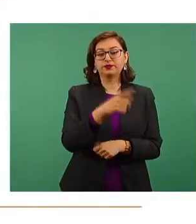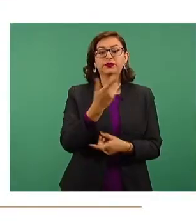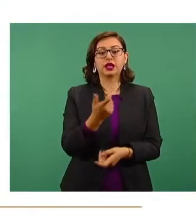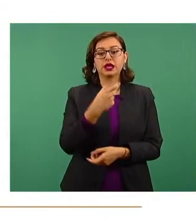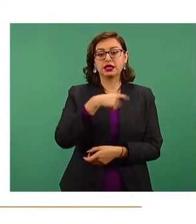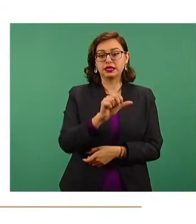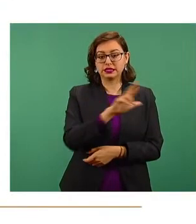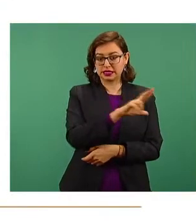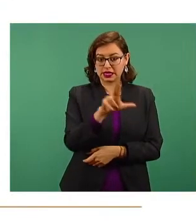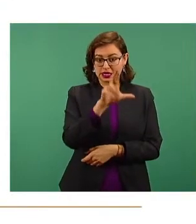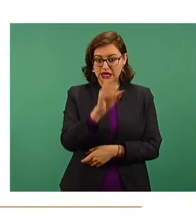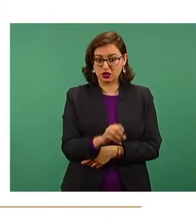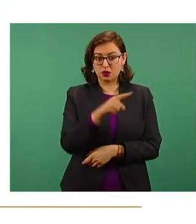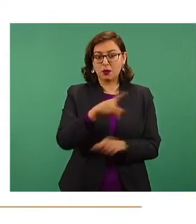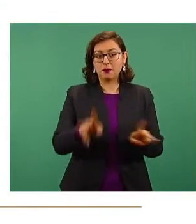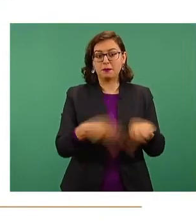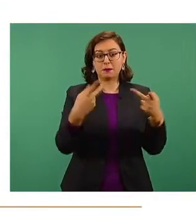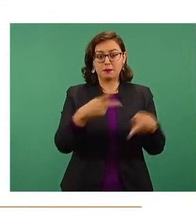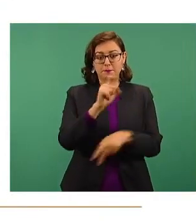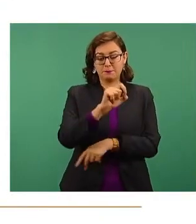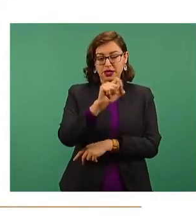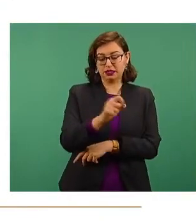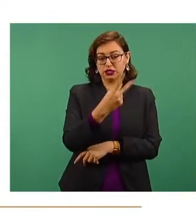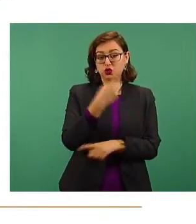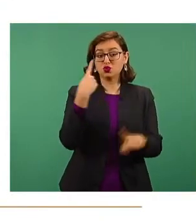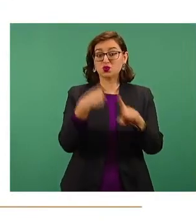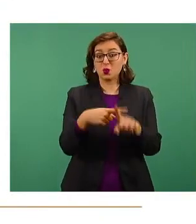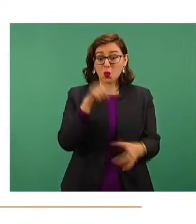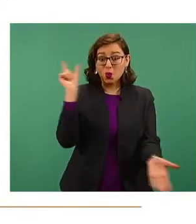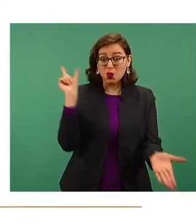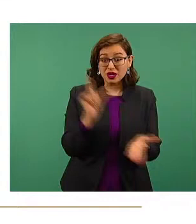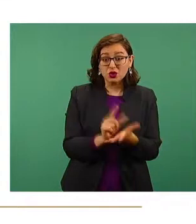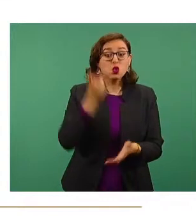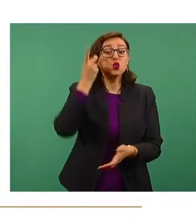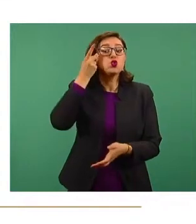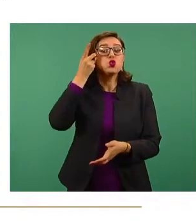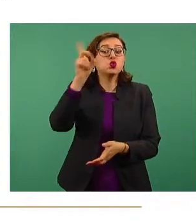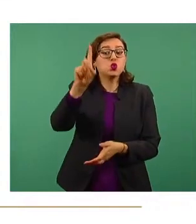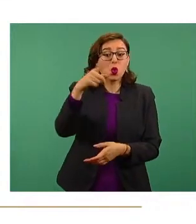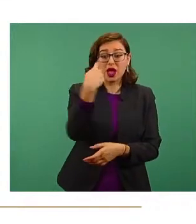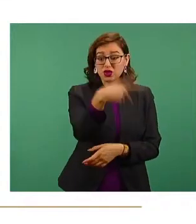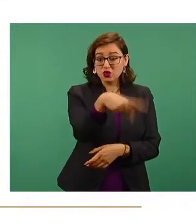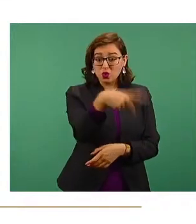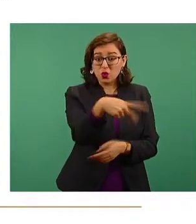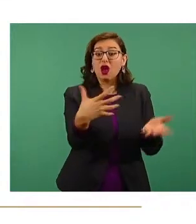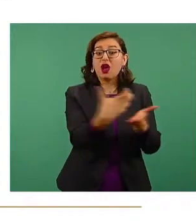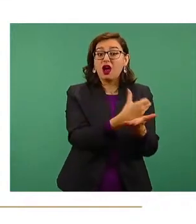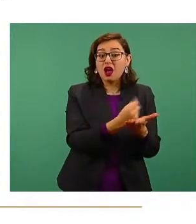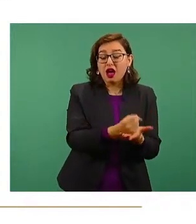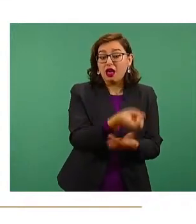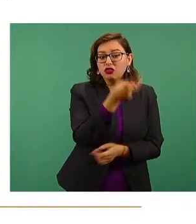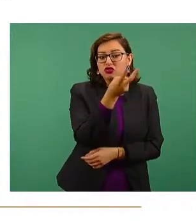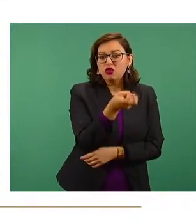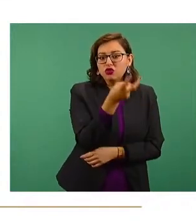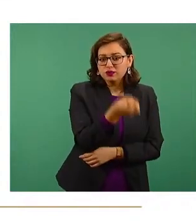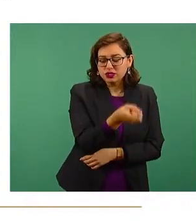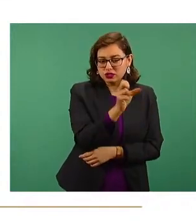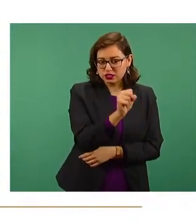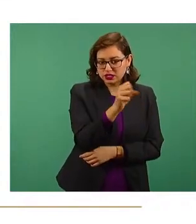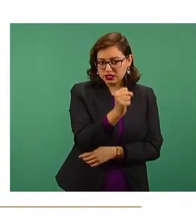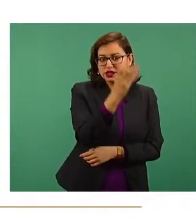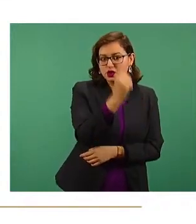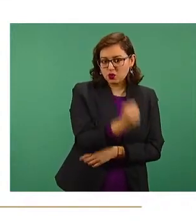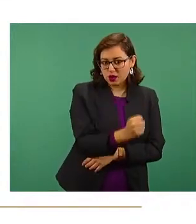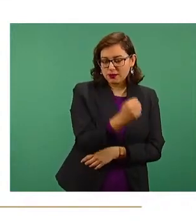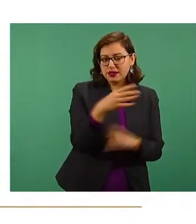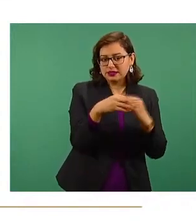Quintana Roo, con un precio al público de 22 pesos por litro, un margen de 2 pesos 69 centavos, comparado